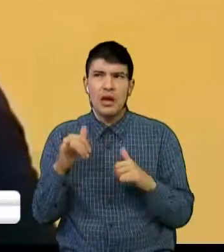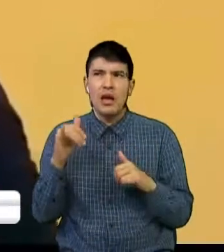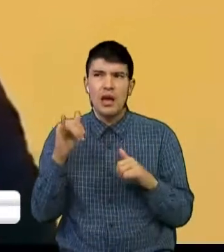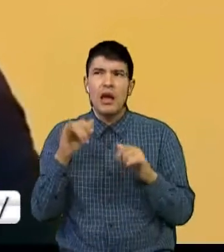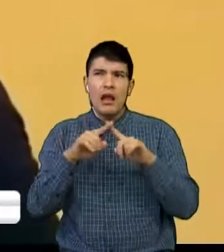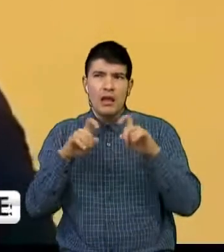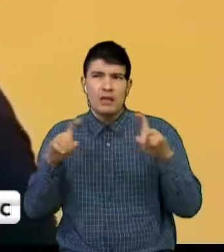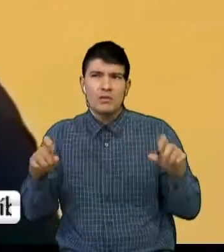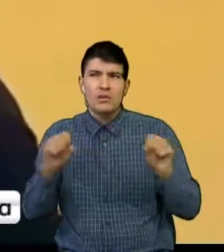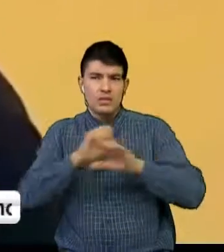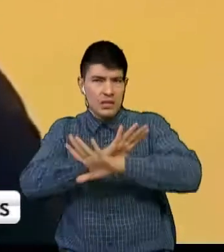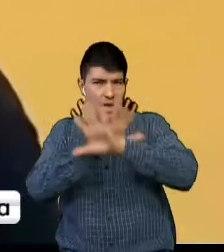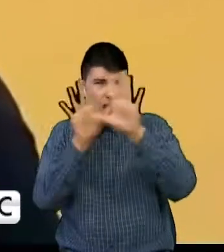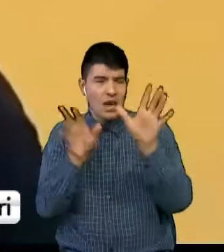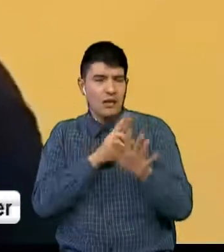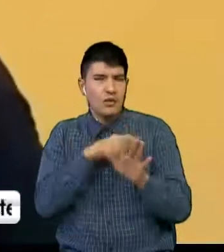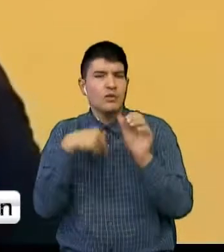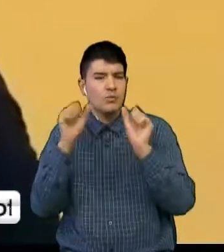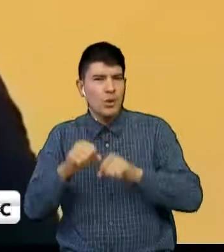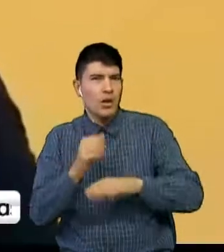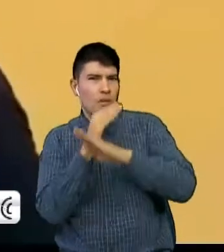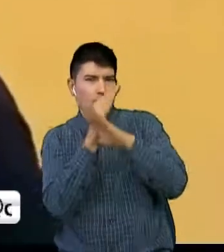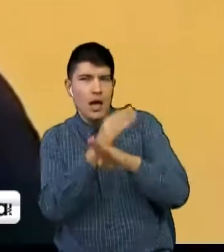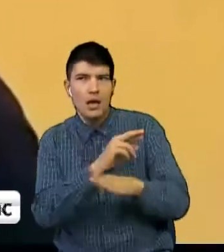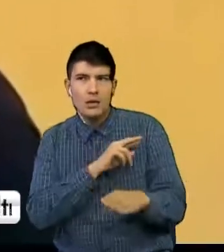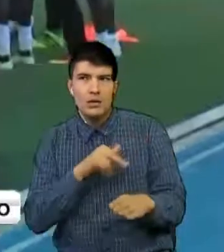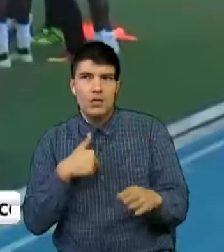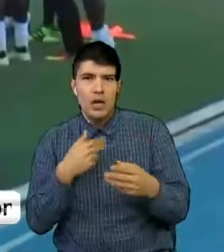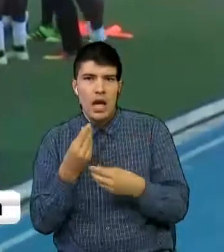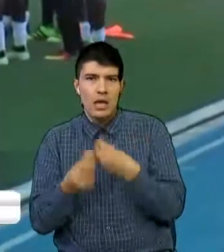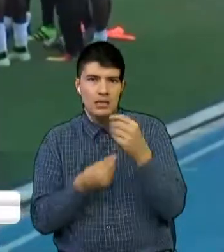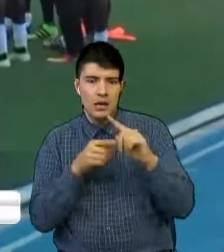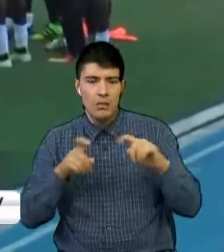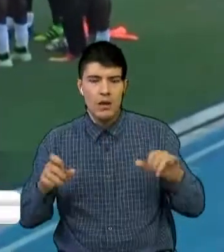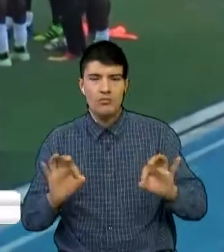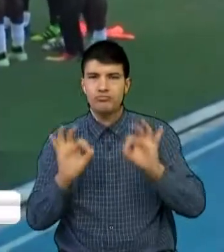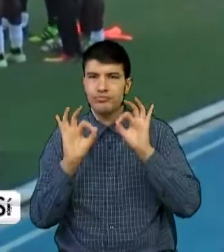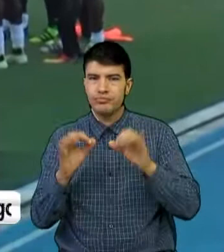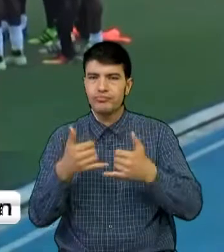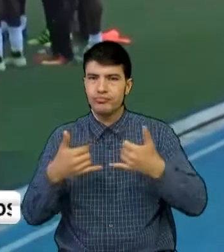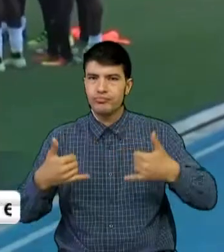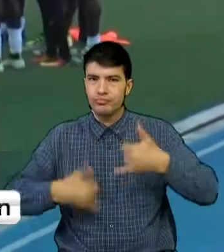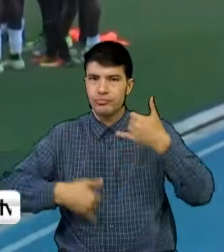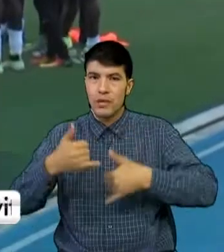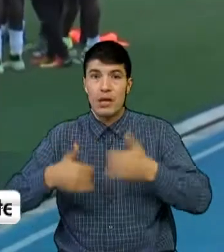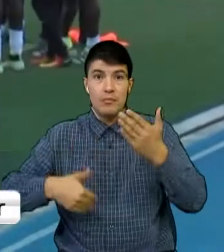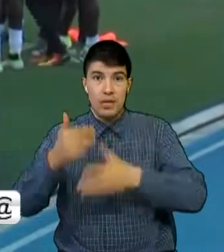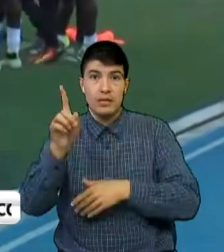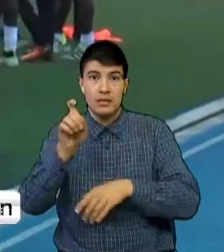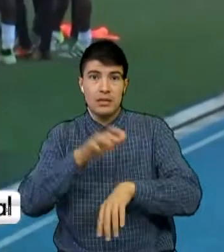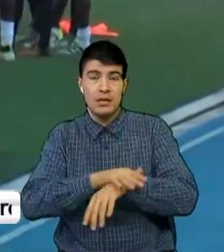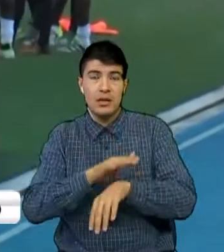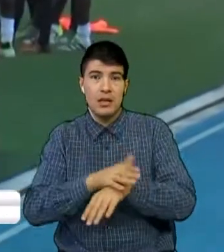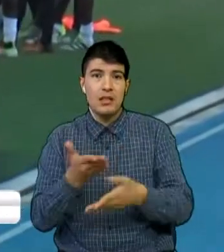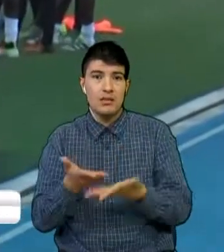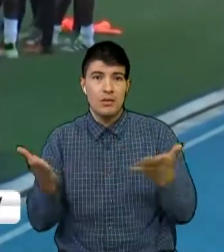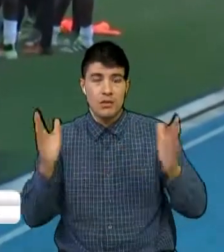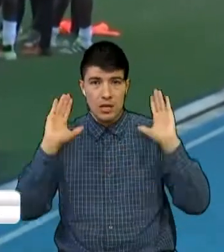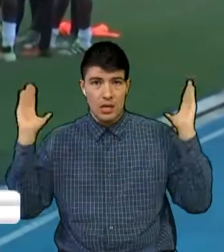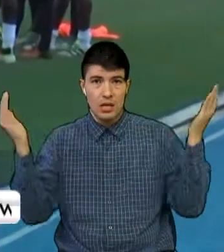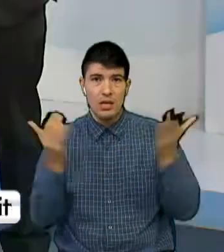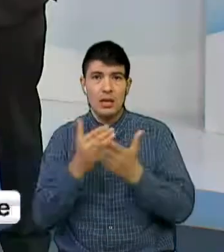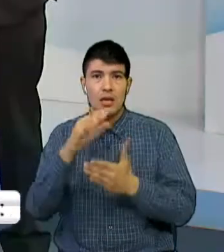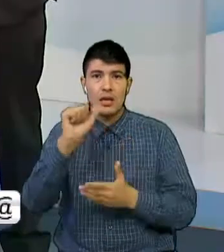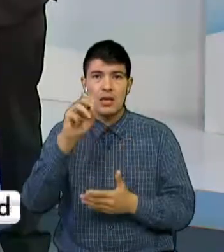cosas que como contrarrestar eso y nosotros hacia nuestro juego el compromiso será a partir de las 6 de la tarde en el estadio nemesio camacho 'el